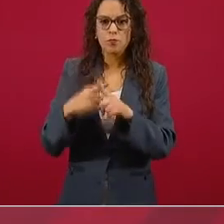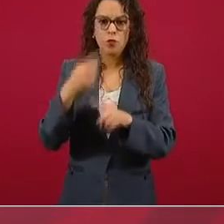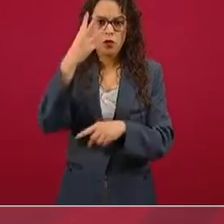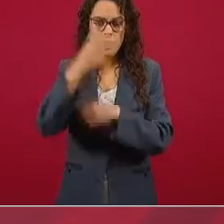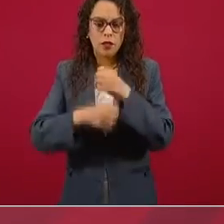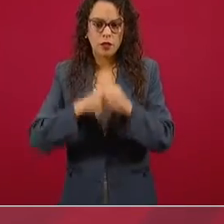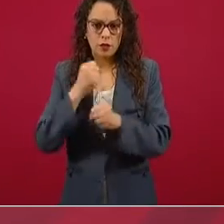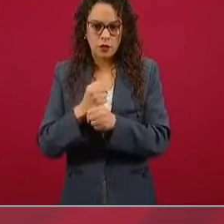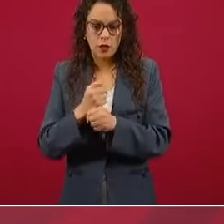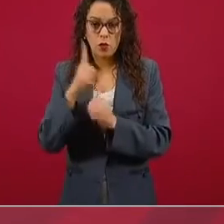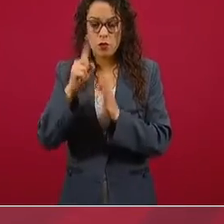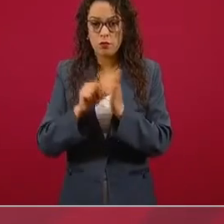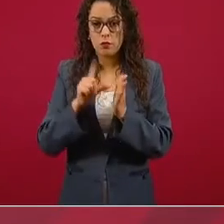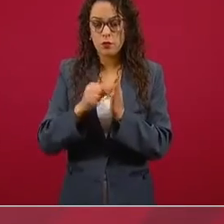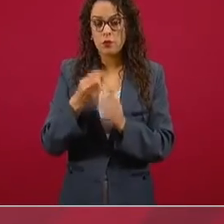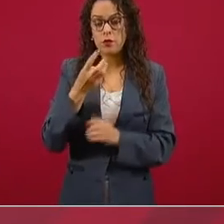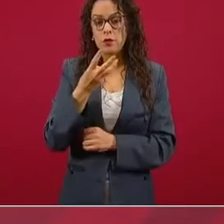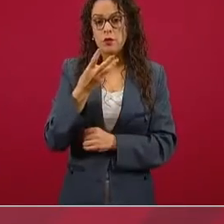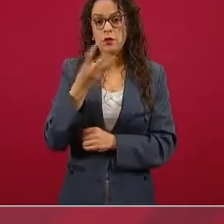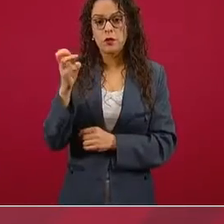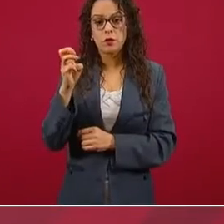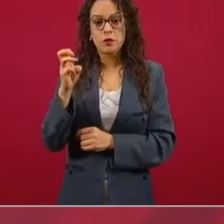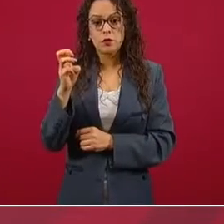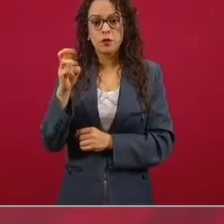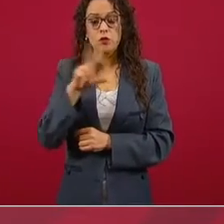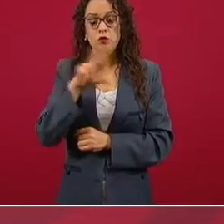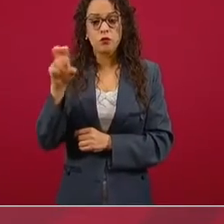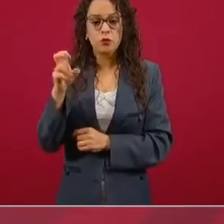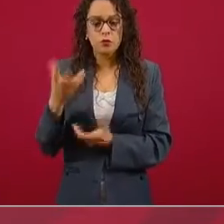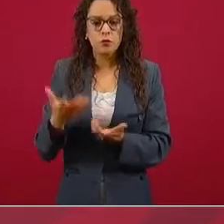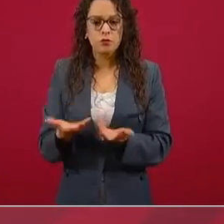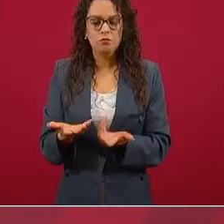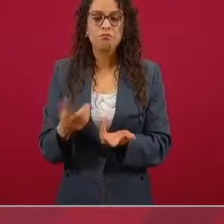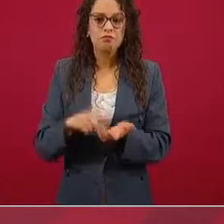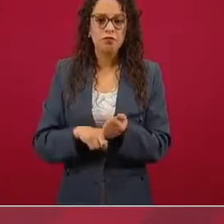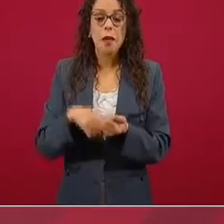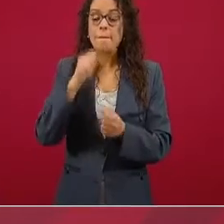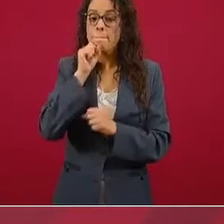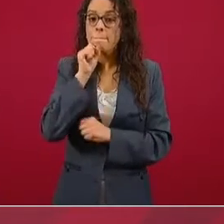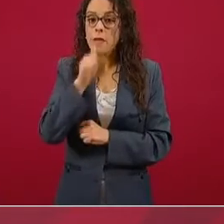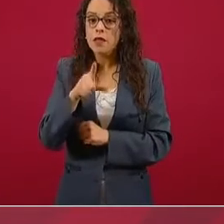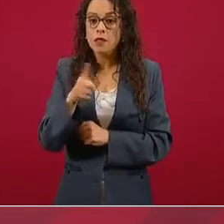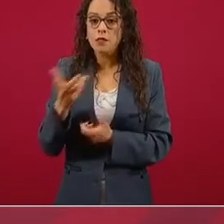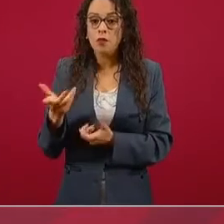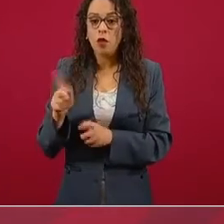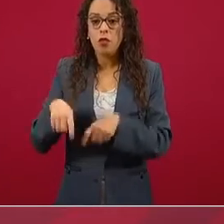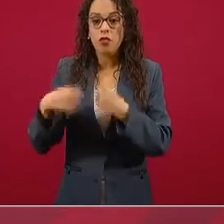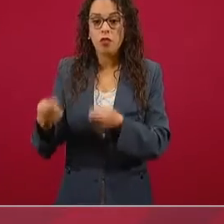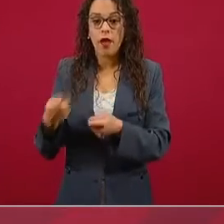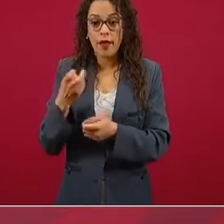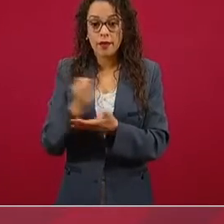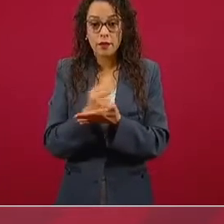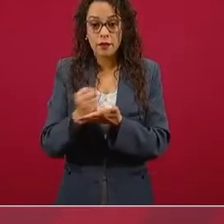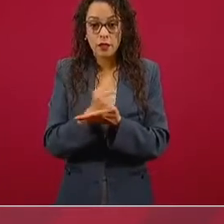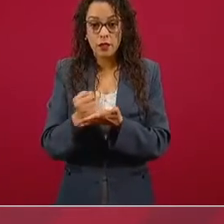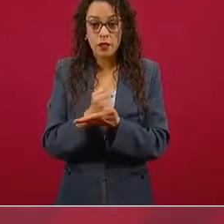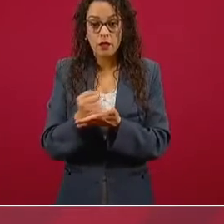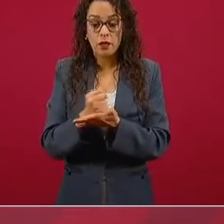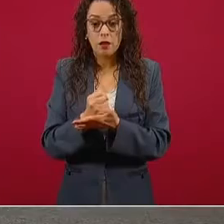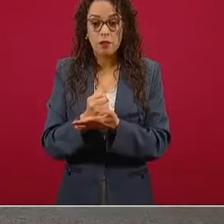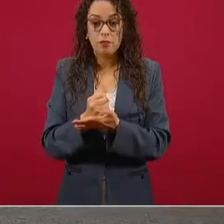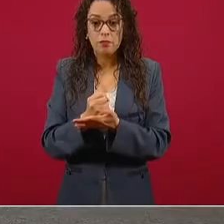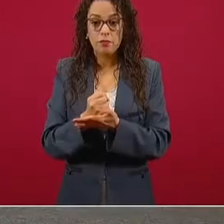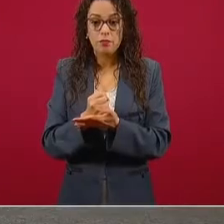crédito de 25 mil pesos, y se entregó también este crédito a